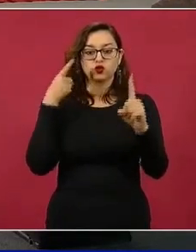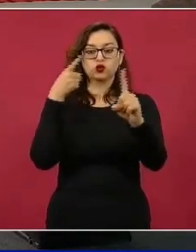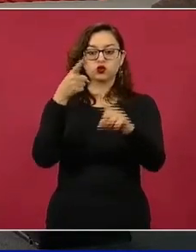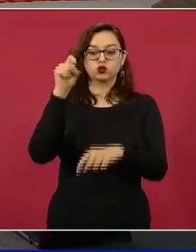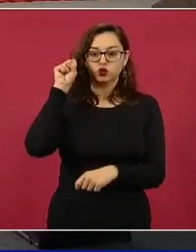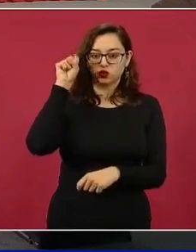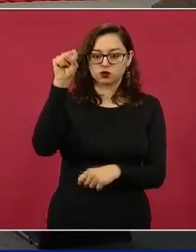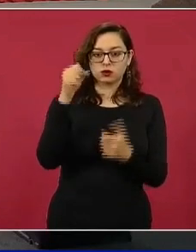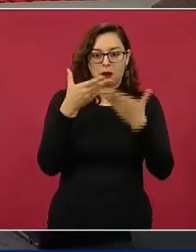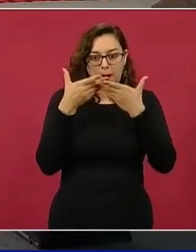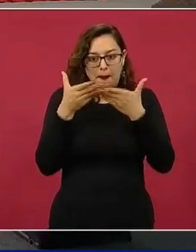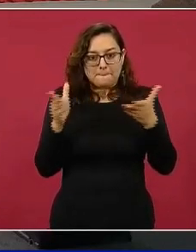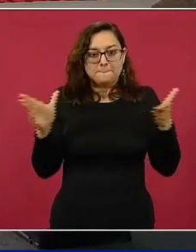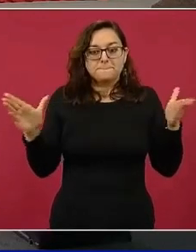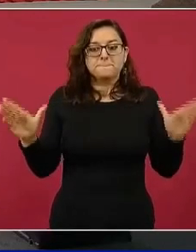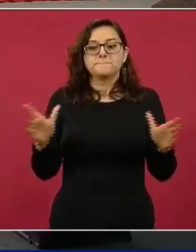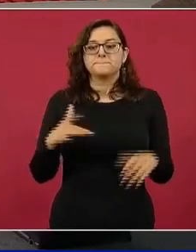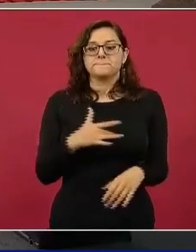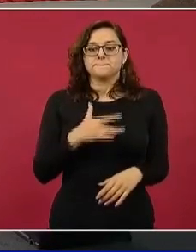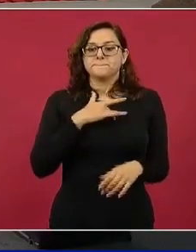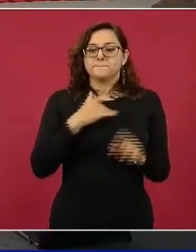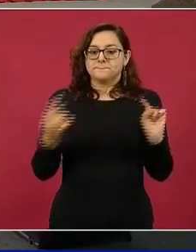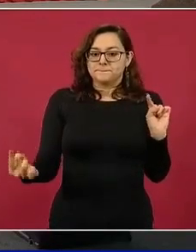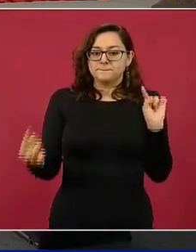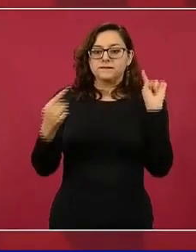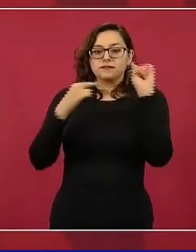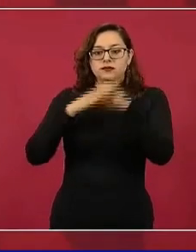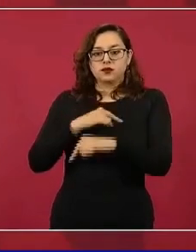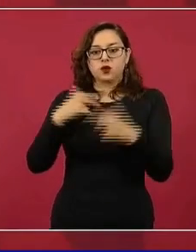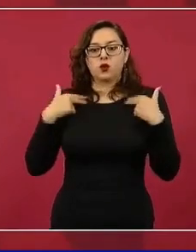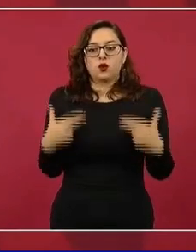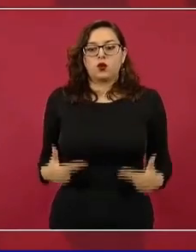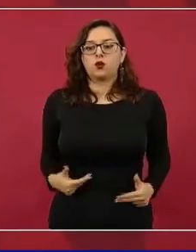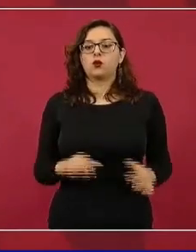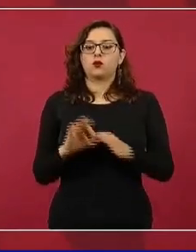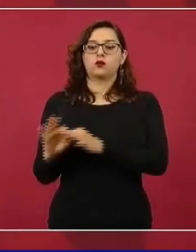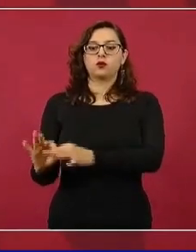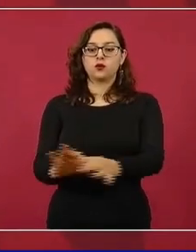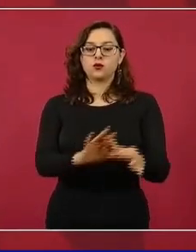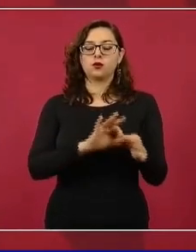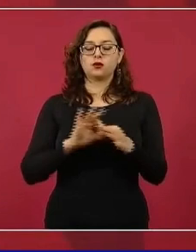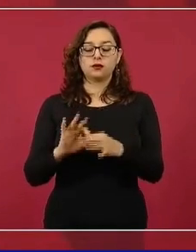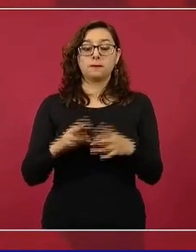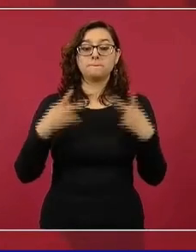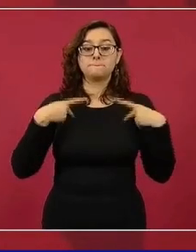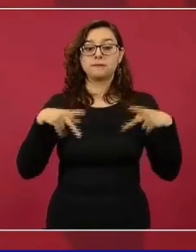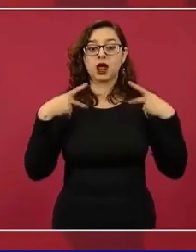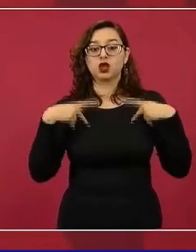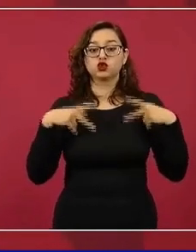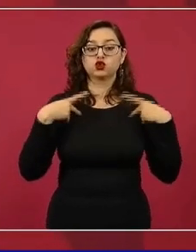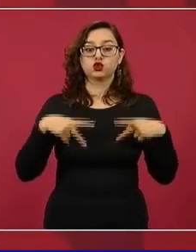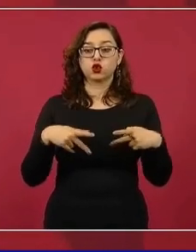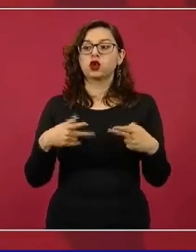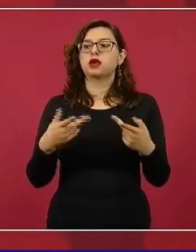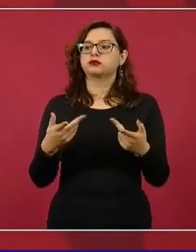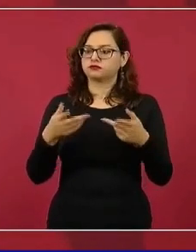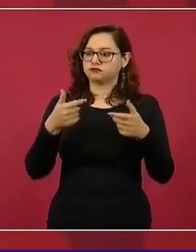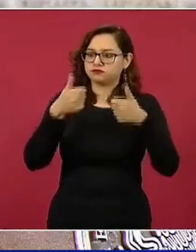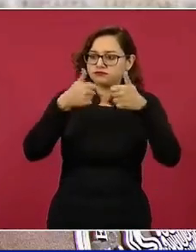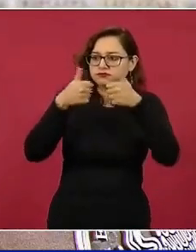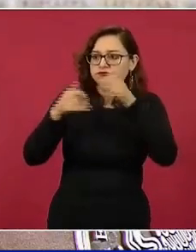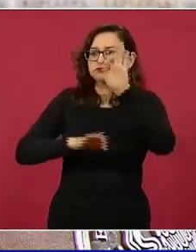de puertas abiertas, con sensibilidad y sentido humano, donde el trabajador se le trate como persona y no como un número de ficha.